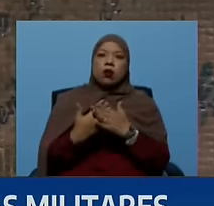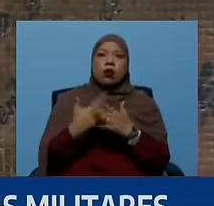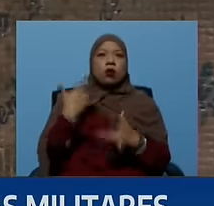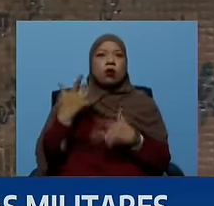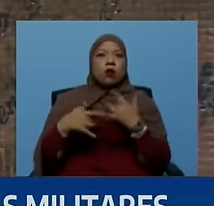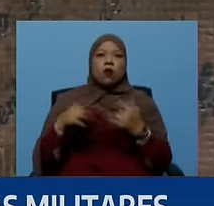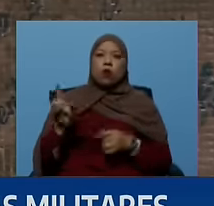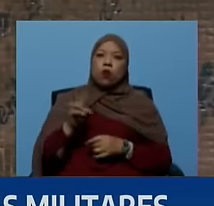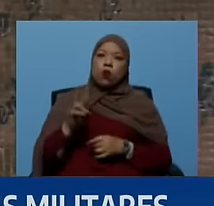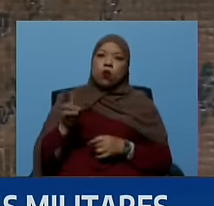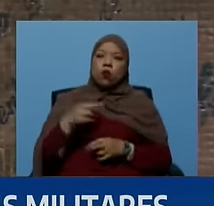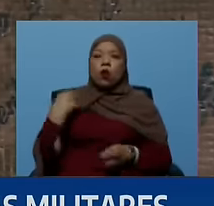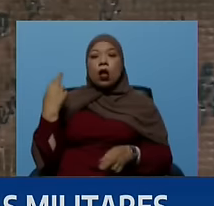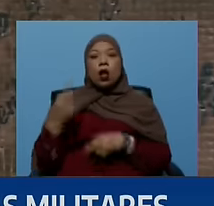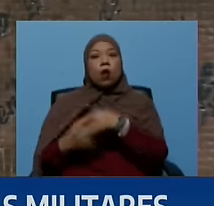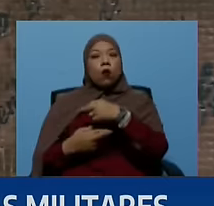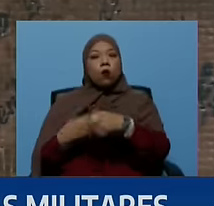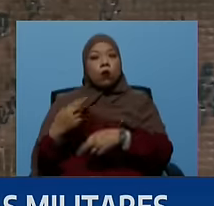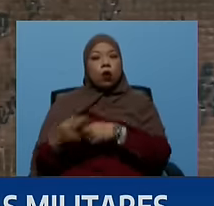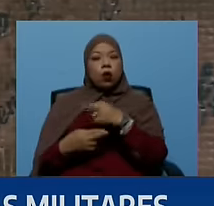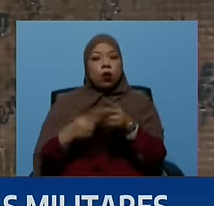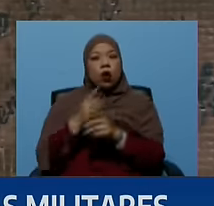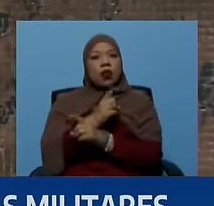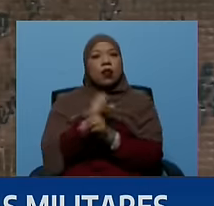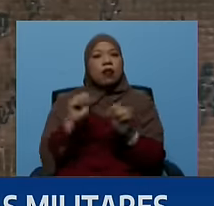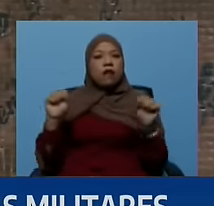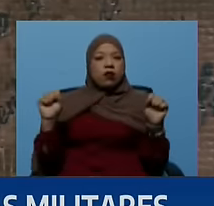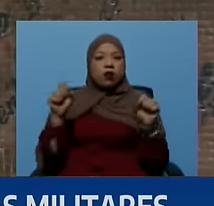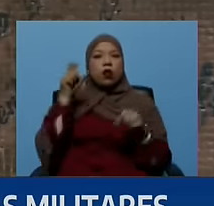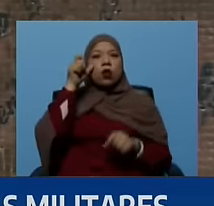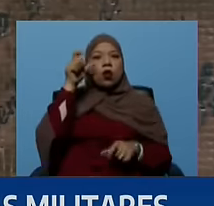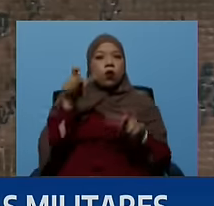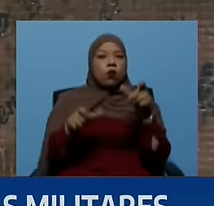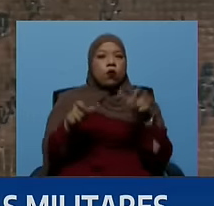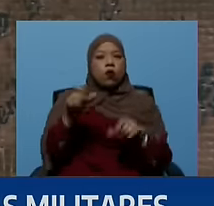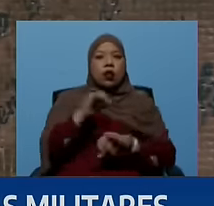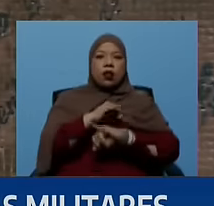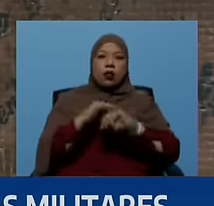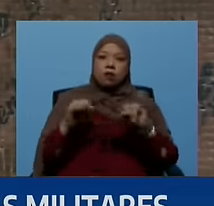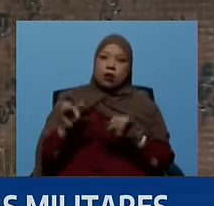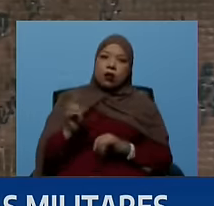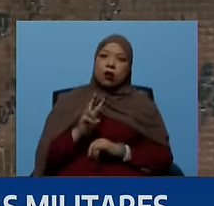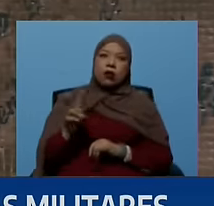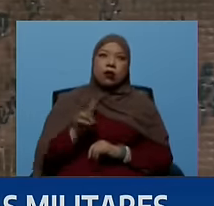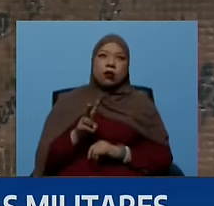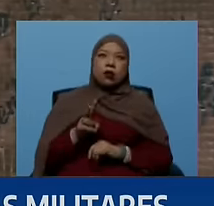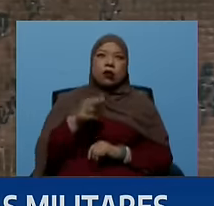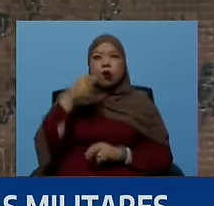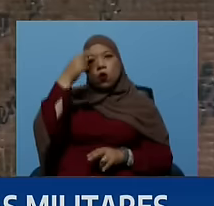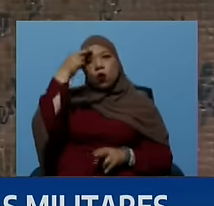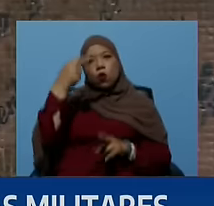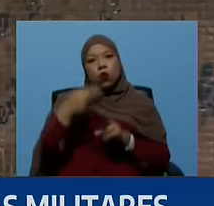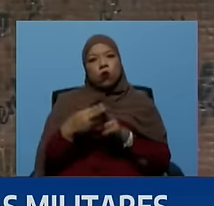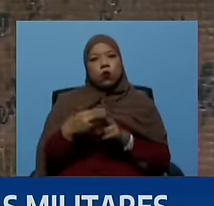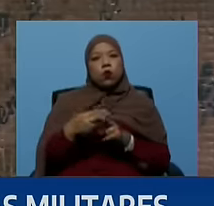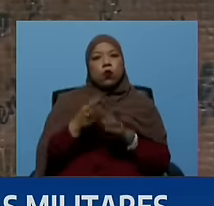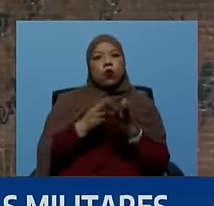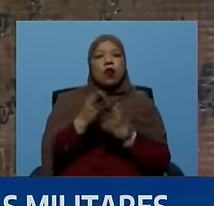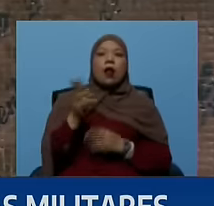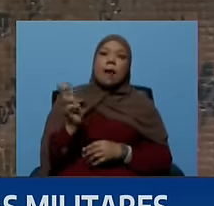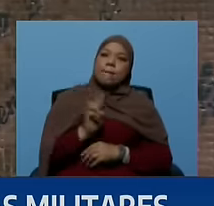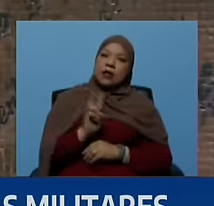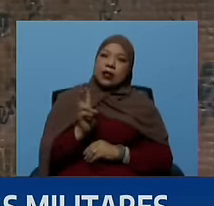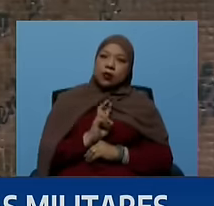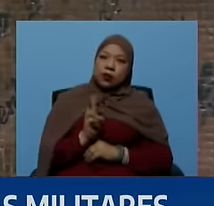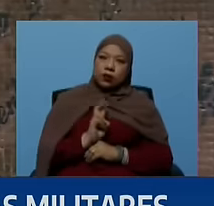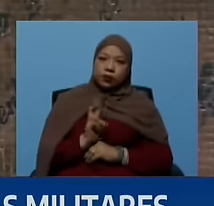es que en Venezuela Hub una Revolución que dignificar el pueblo y que rescatara la independencia y el honor de ser